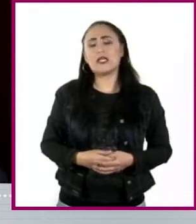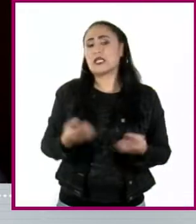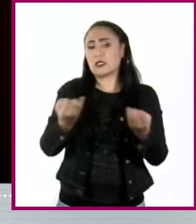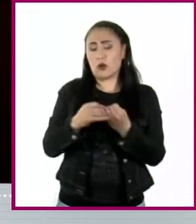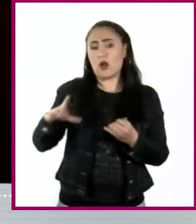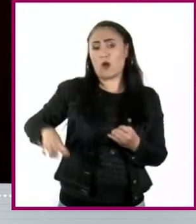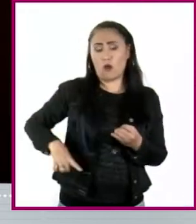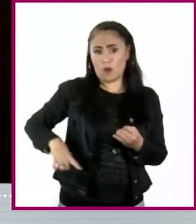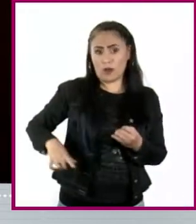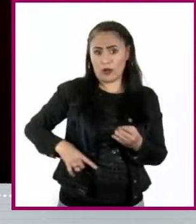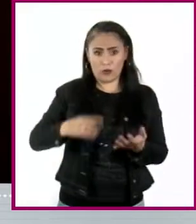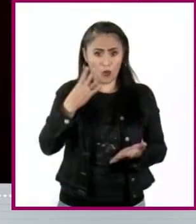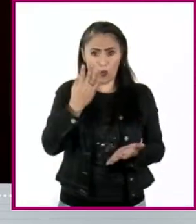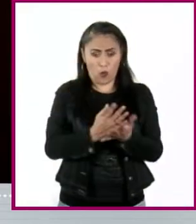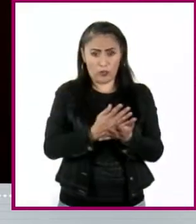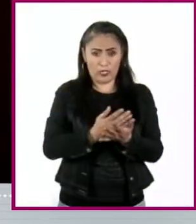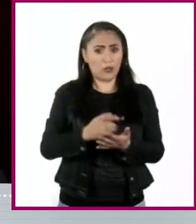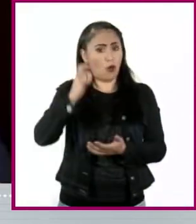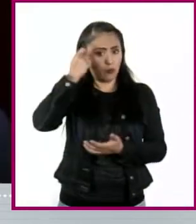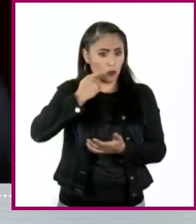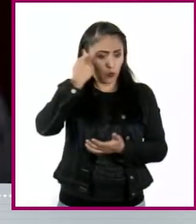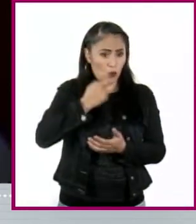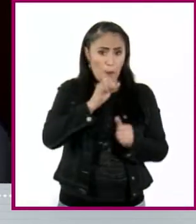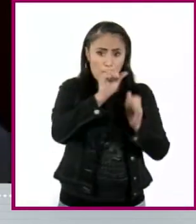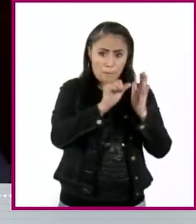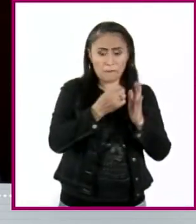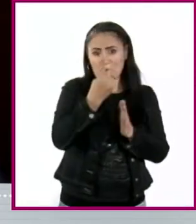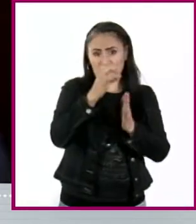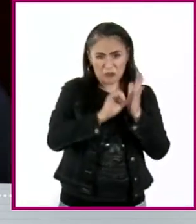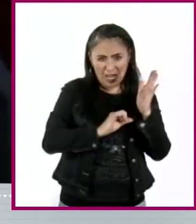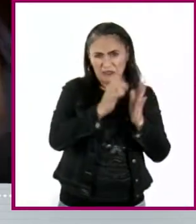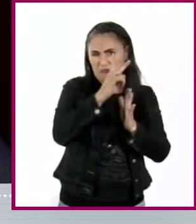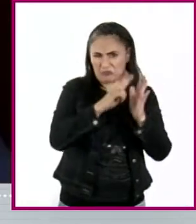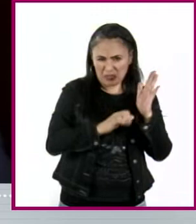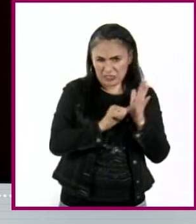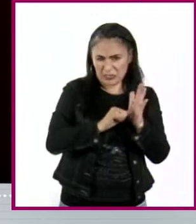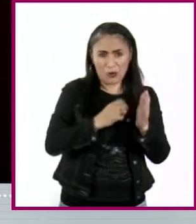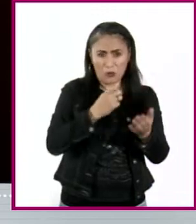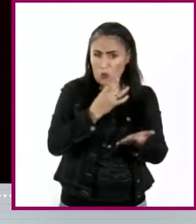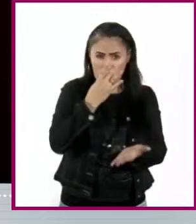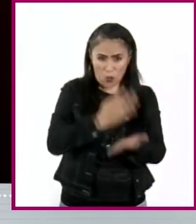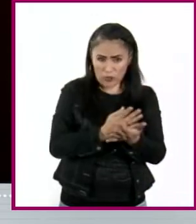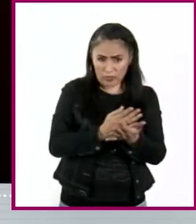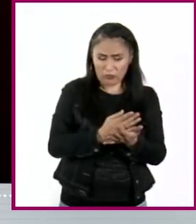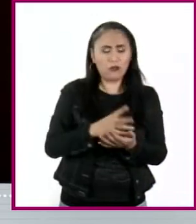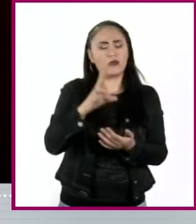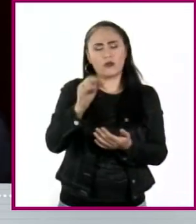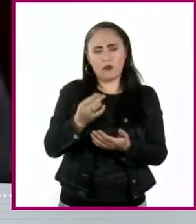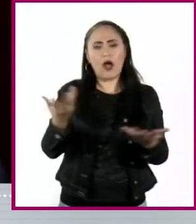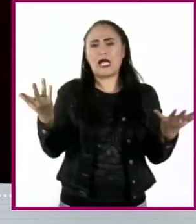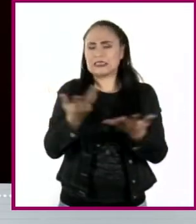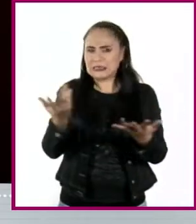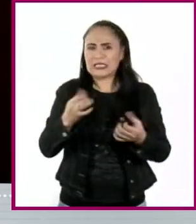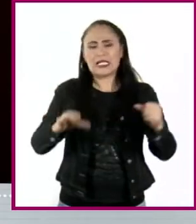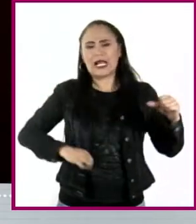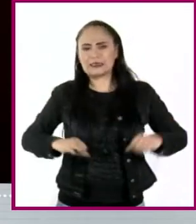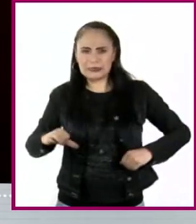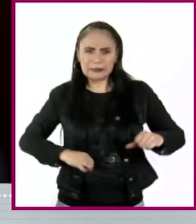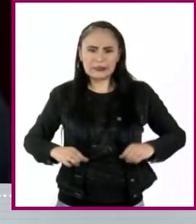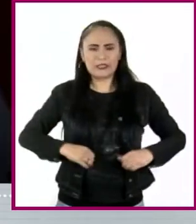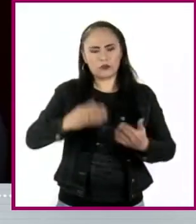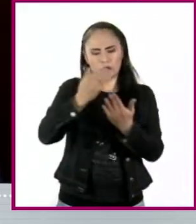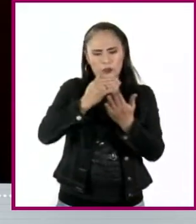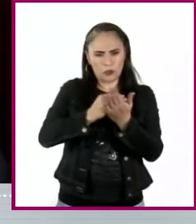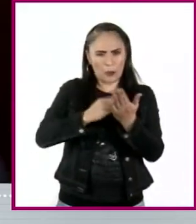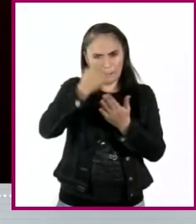no puede reducirse solo a un apoyo de tipo económico, sino que tiene que acompañarse con un conjunto de acciones y de políticas que garanticen otros